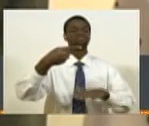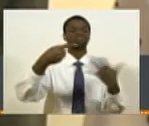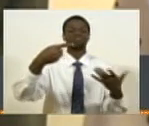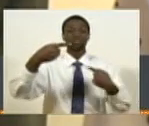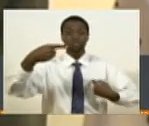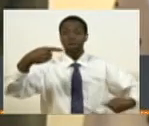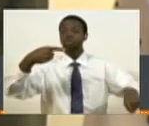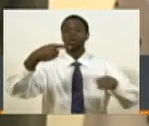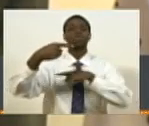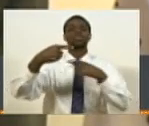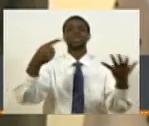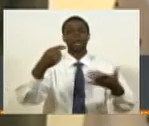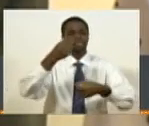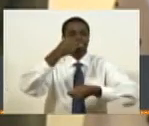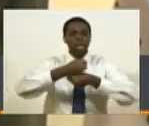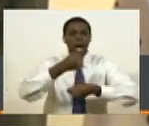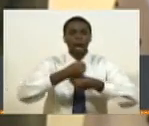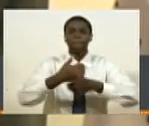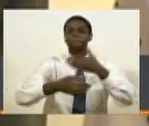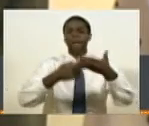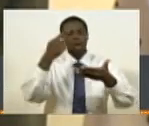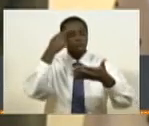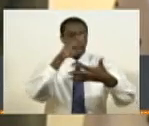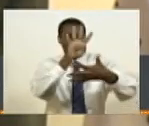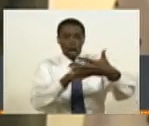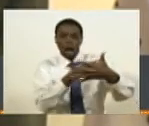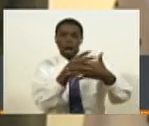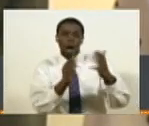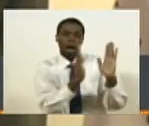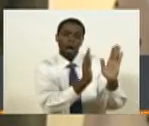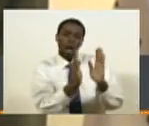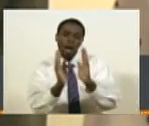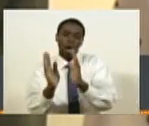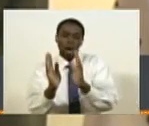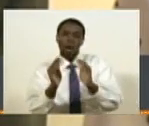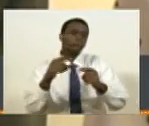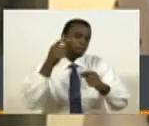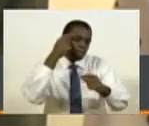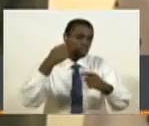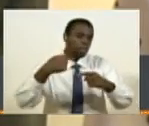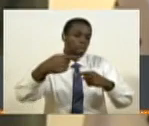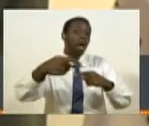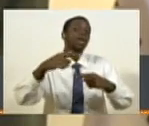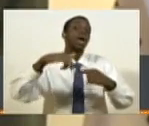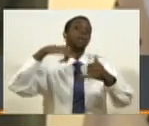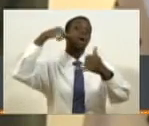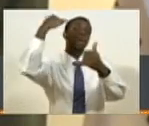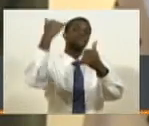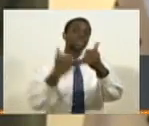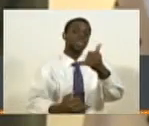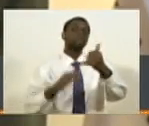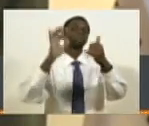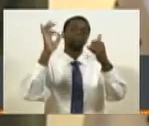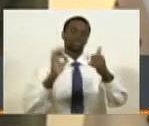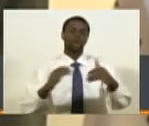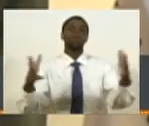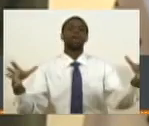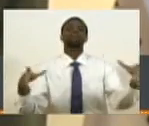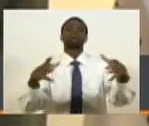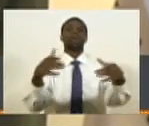trabajaremos en una propuesta de cronograma que culmine en una elección para la Asamblea